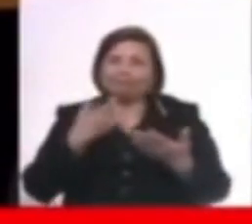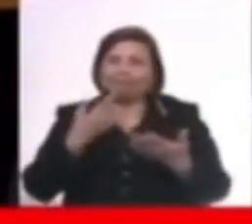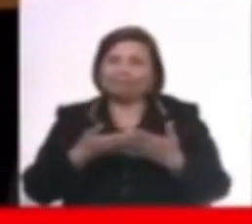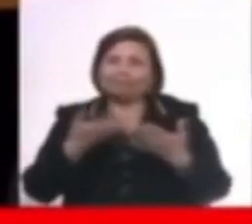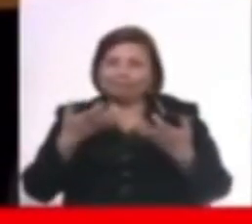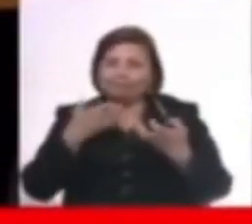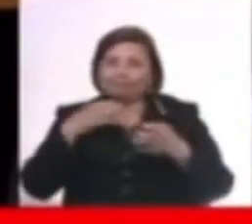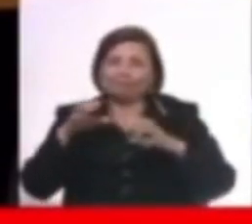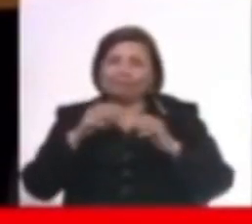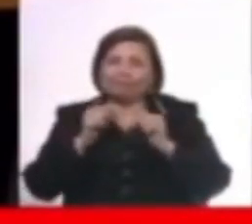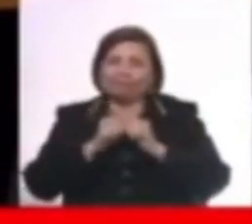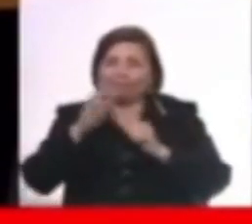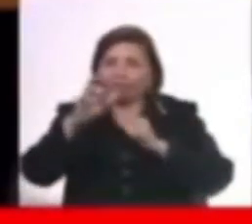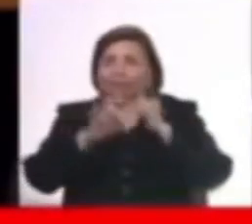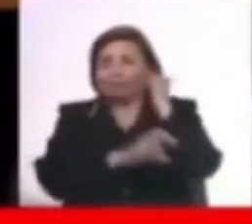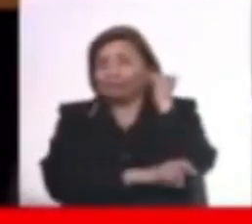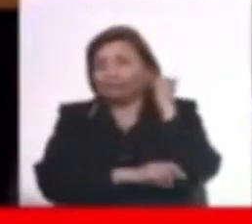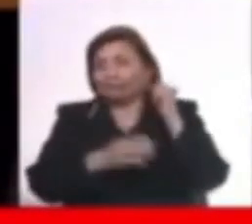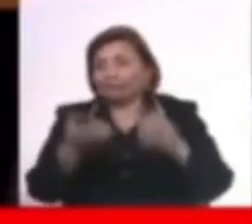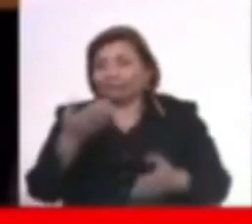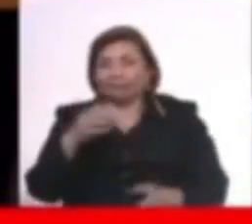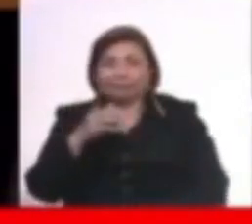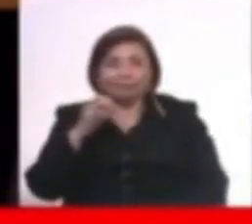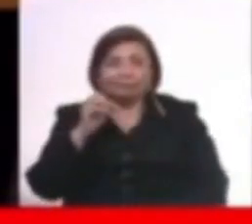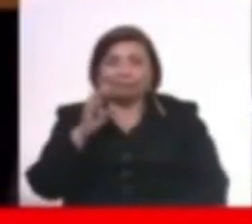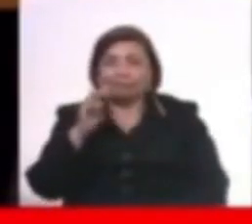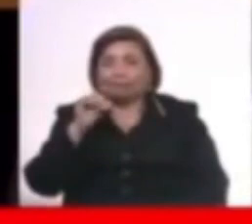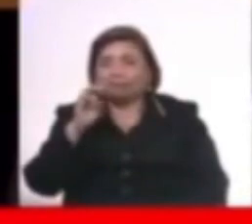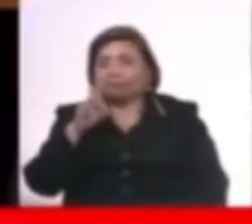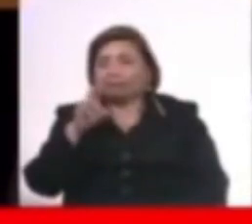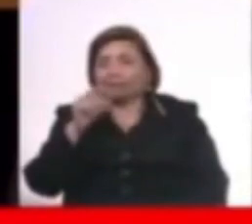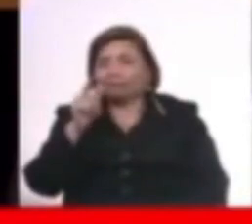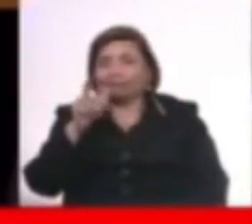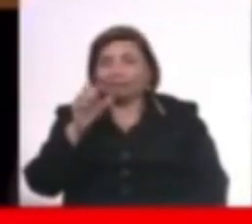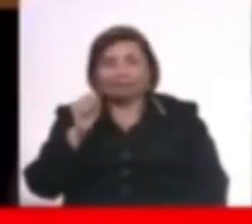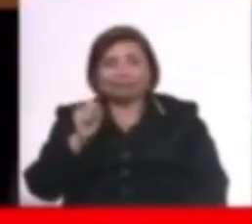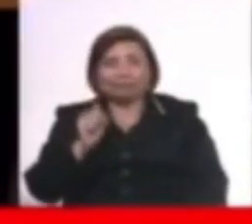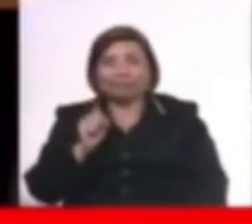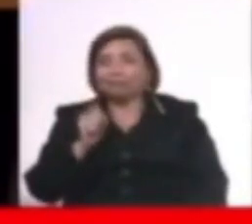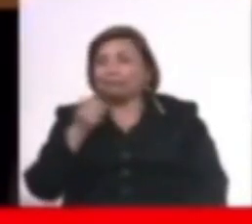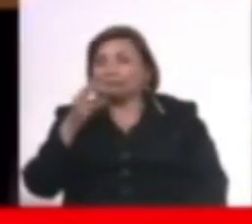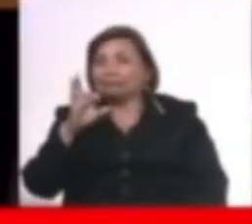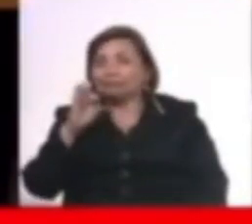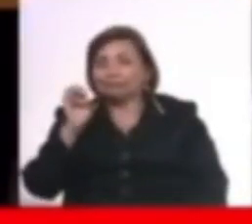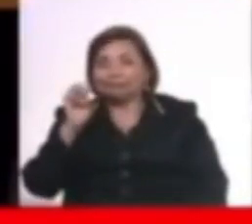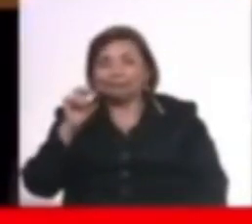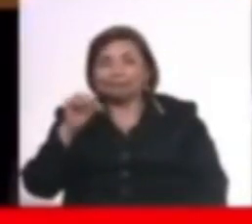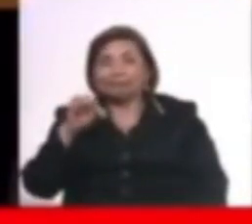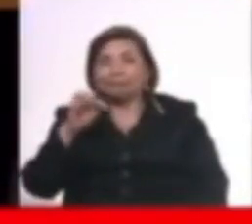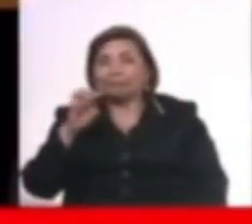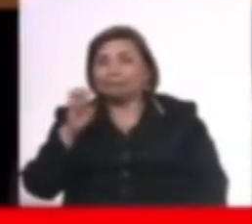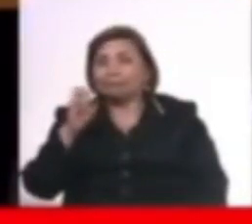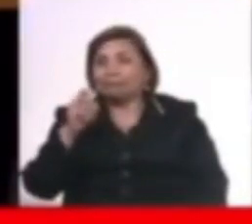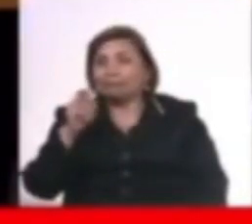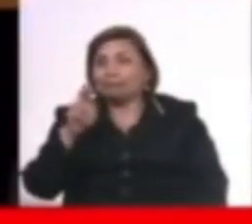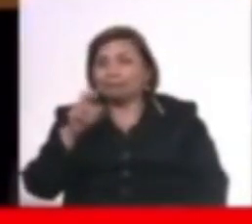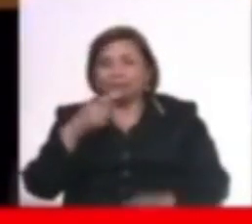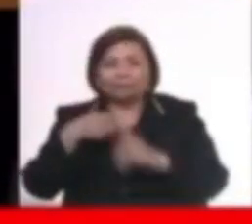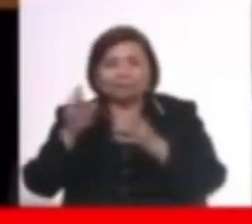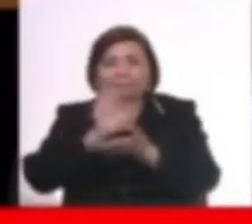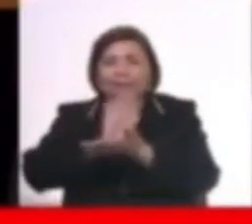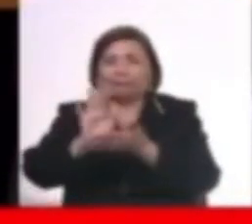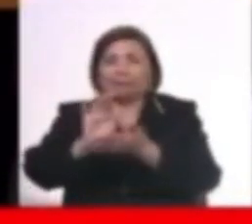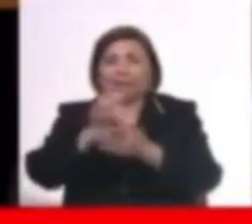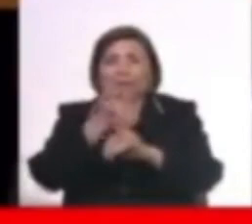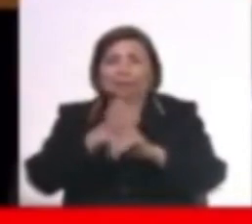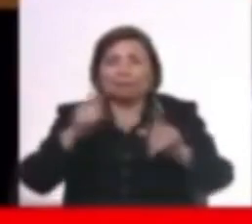seguramente ellos también quieren hacer en sus países el señor López Obrador el señor Evo Morales El señor el señor este Fernández El señor Petro no cuyo desprecio